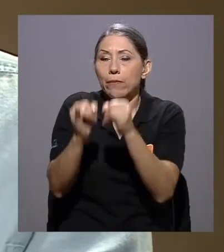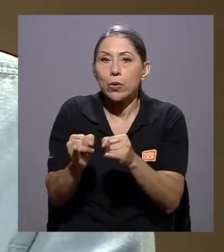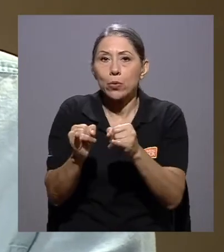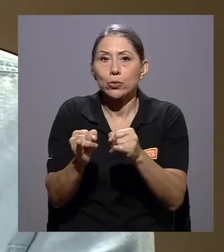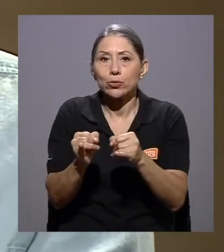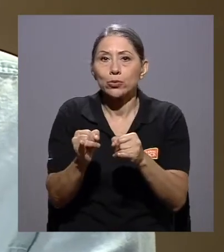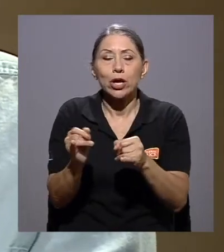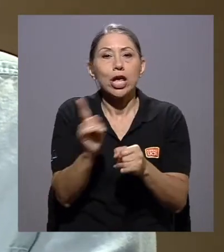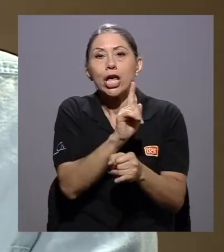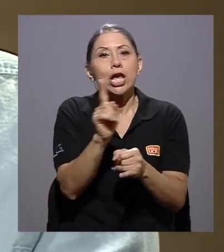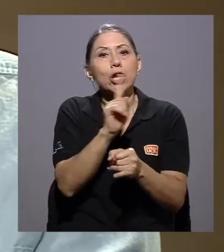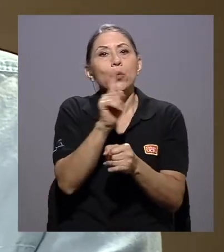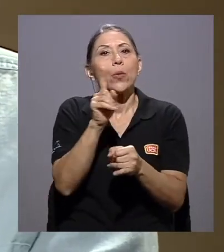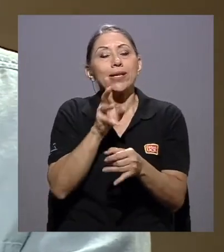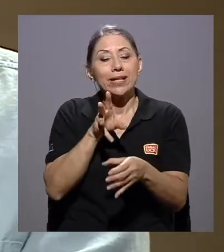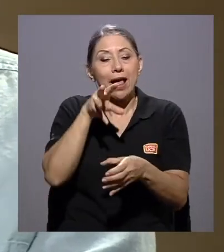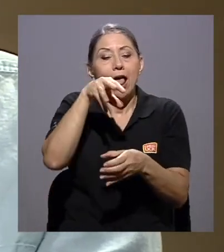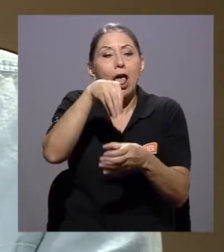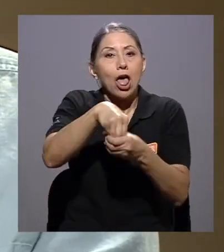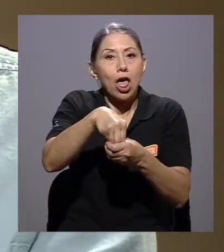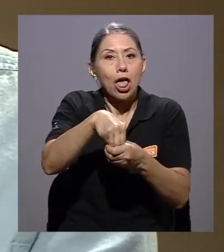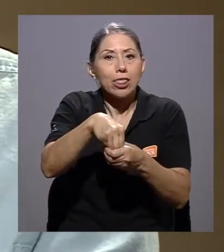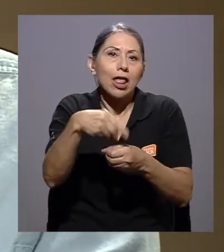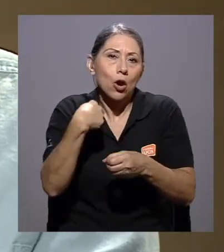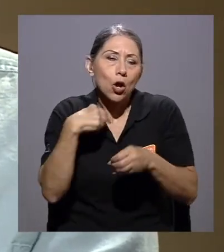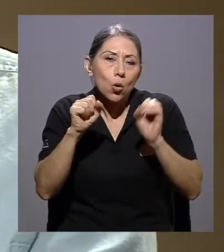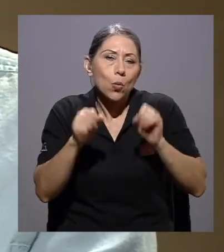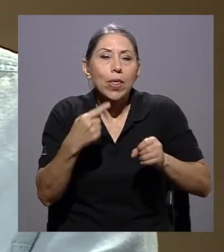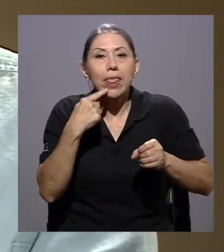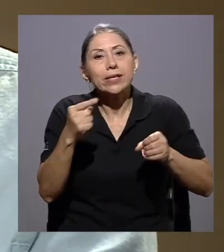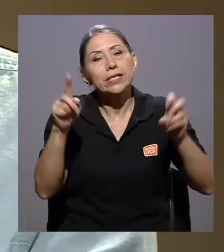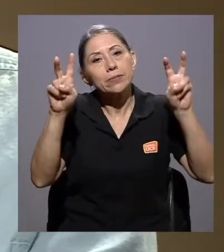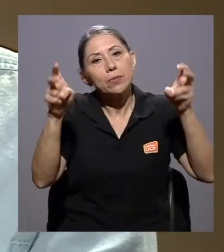al interior de lo que uno puede denominar actos caritativos.